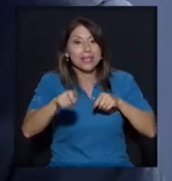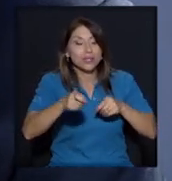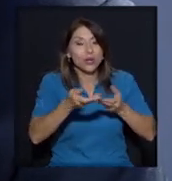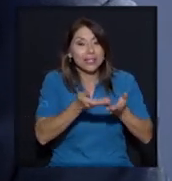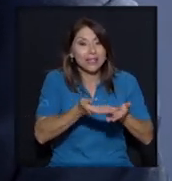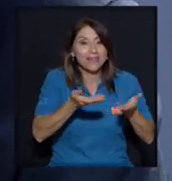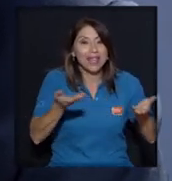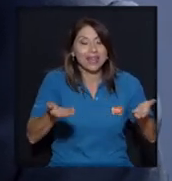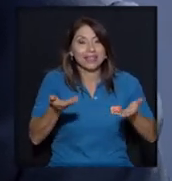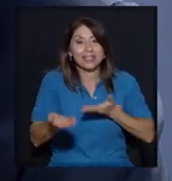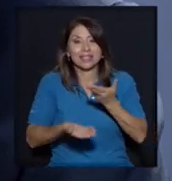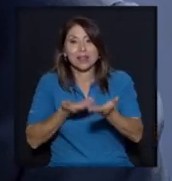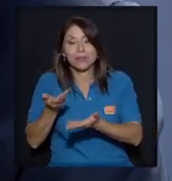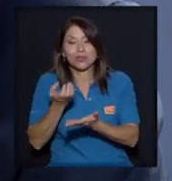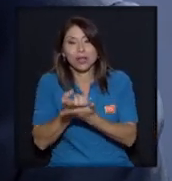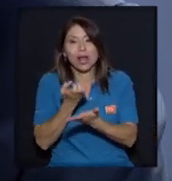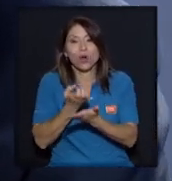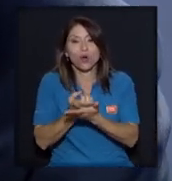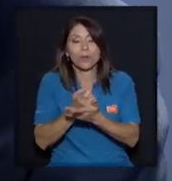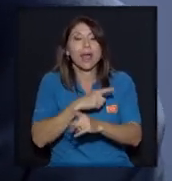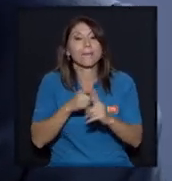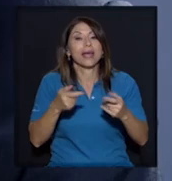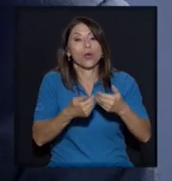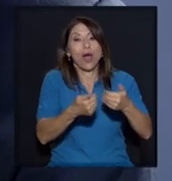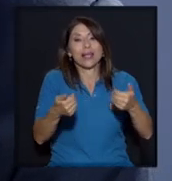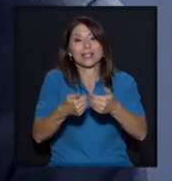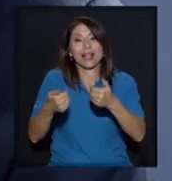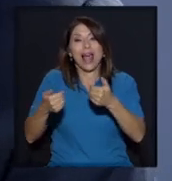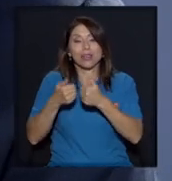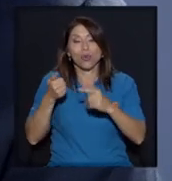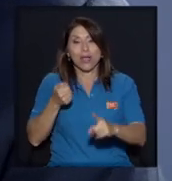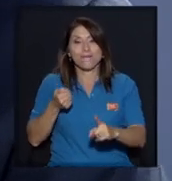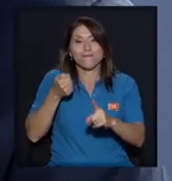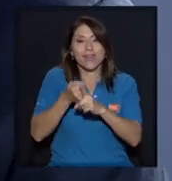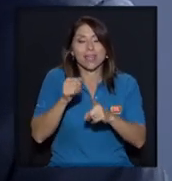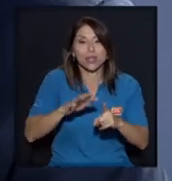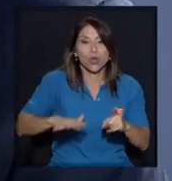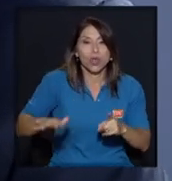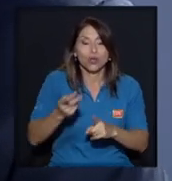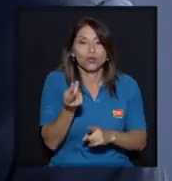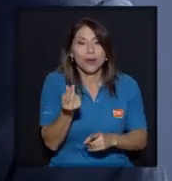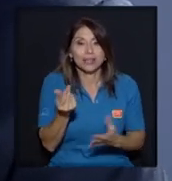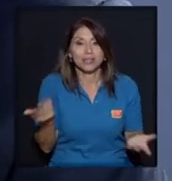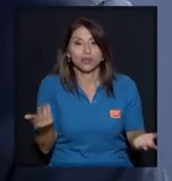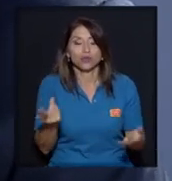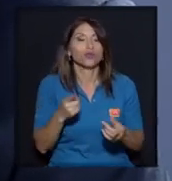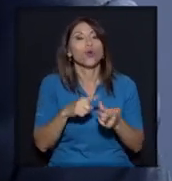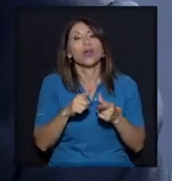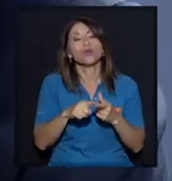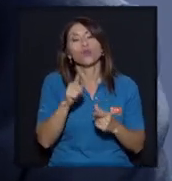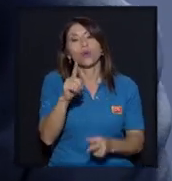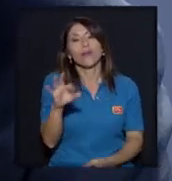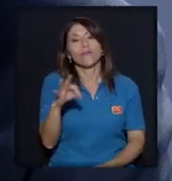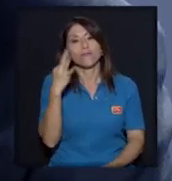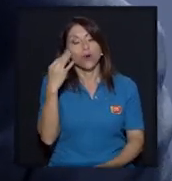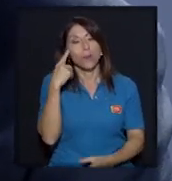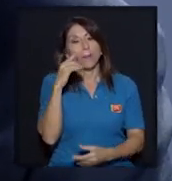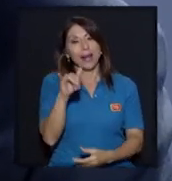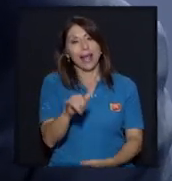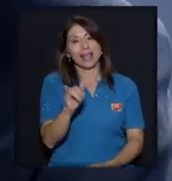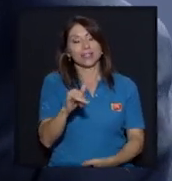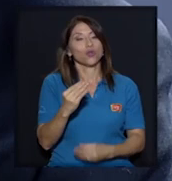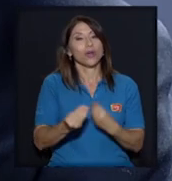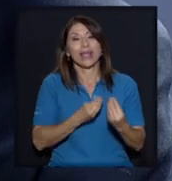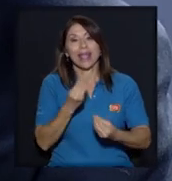economía, aislando el efecto de los precios. Entonces, una manera que se tiene para hacer eso es que usted